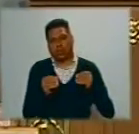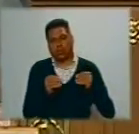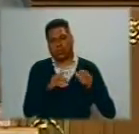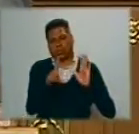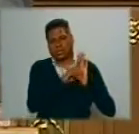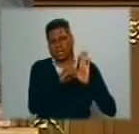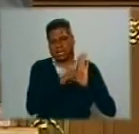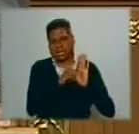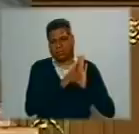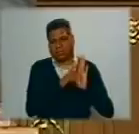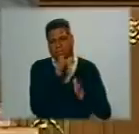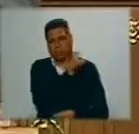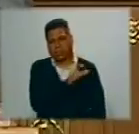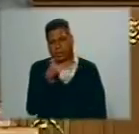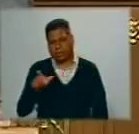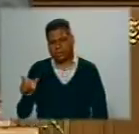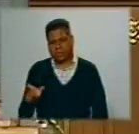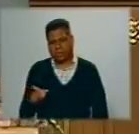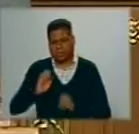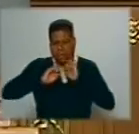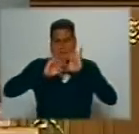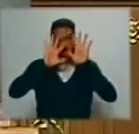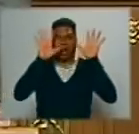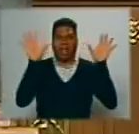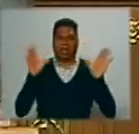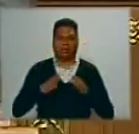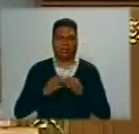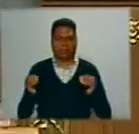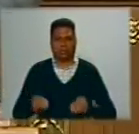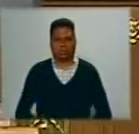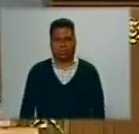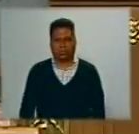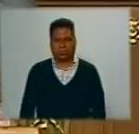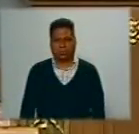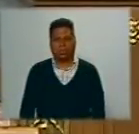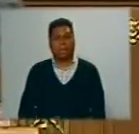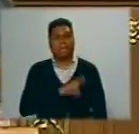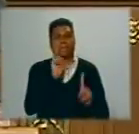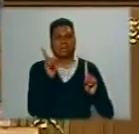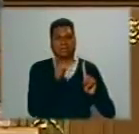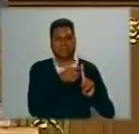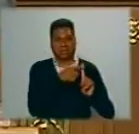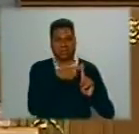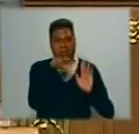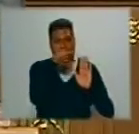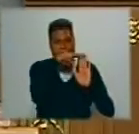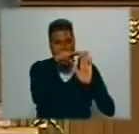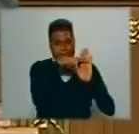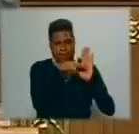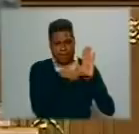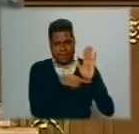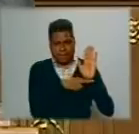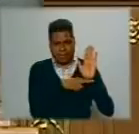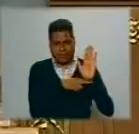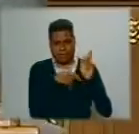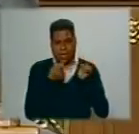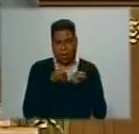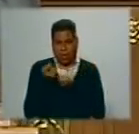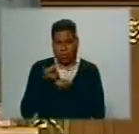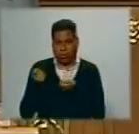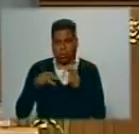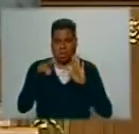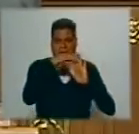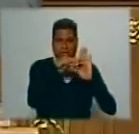y difusos, transparencia. Son principios que guían, que regulan, que norman,